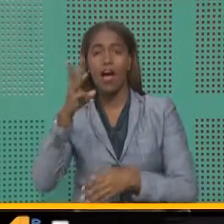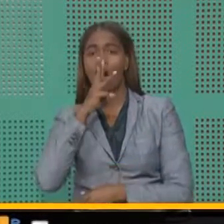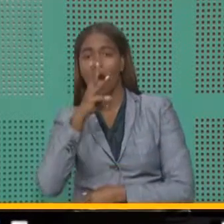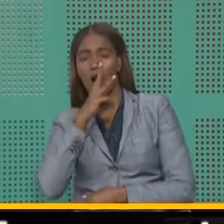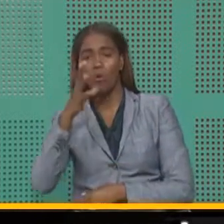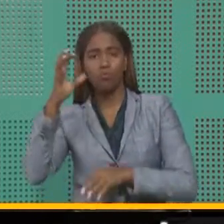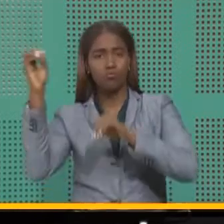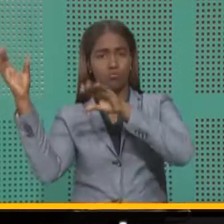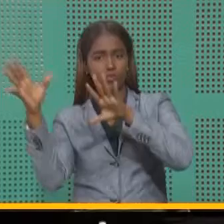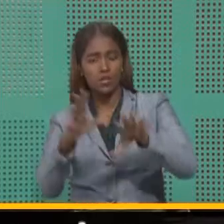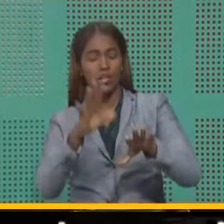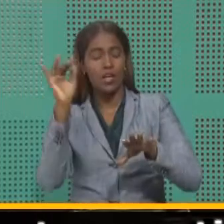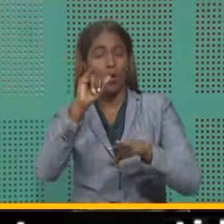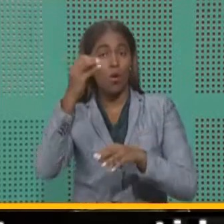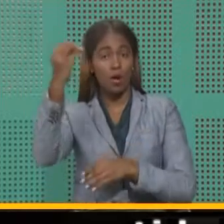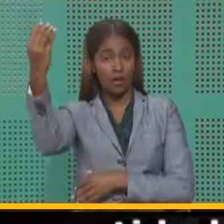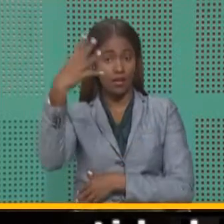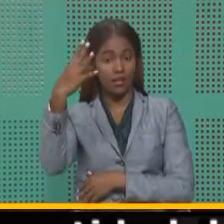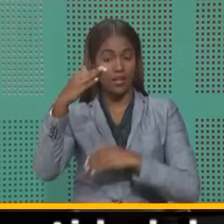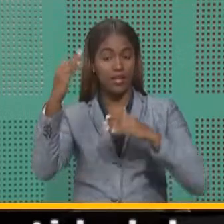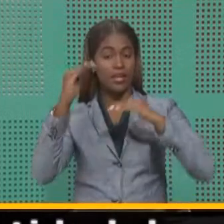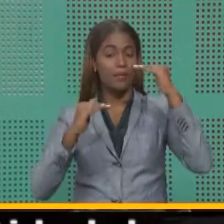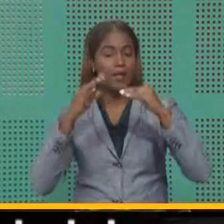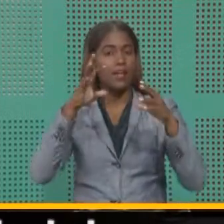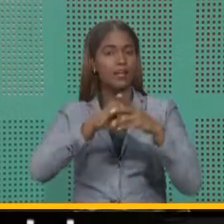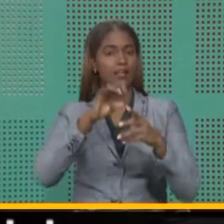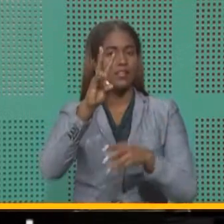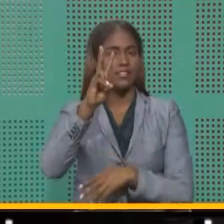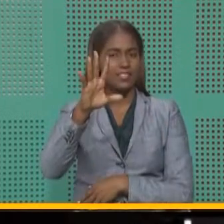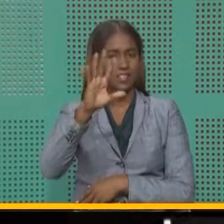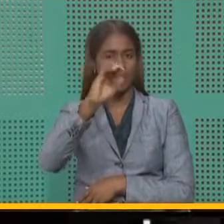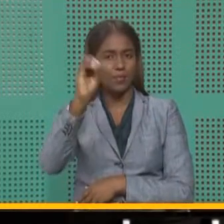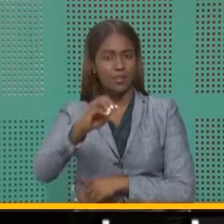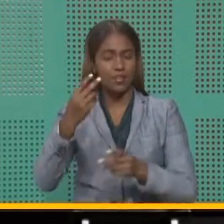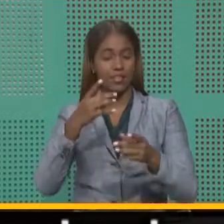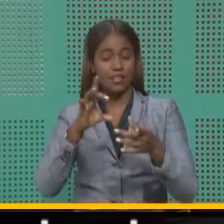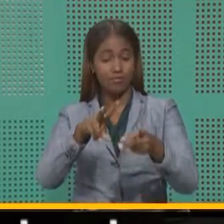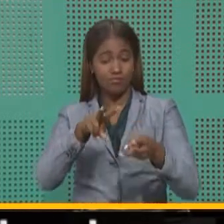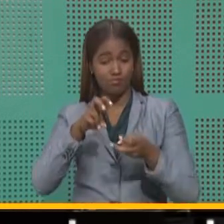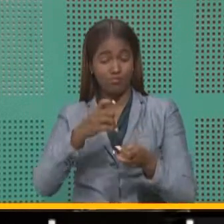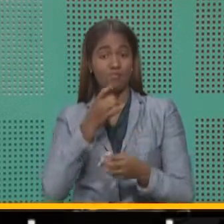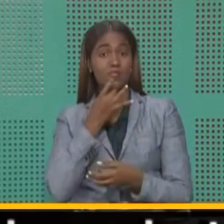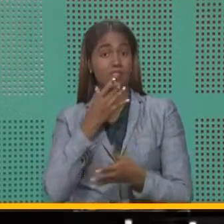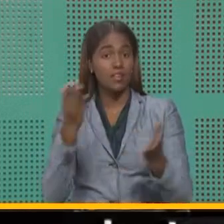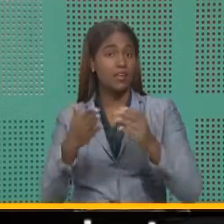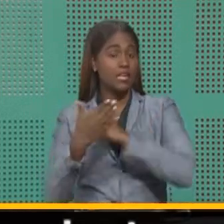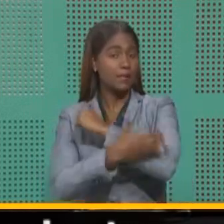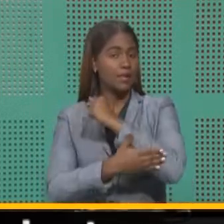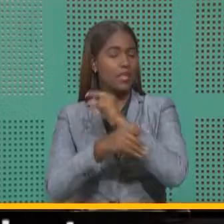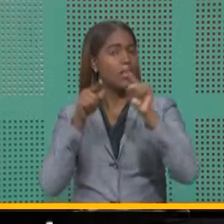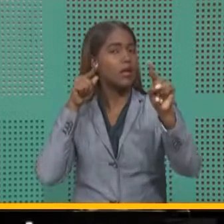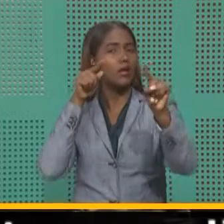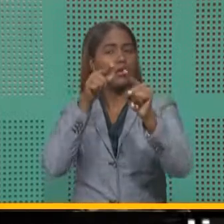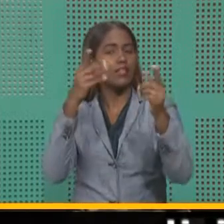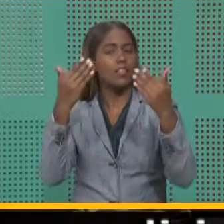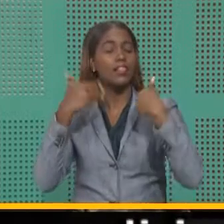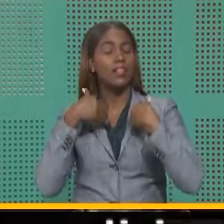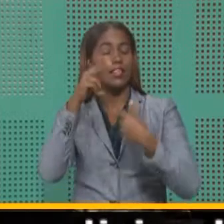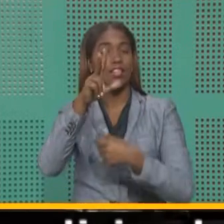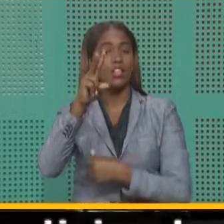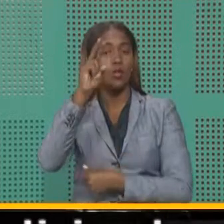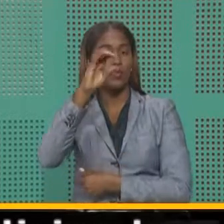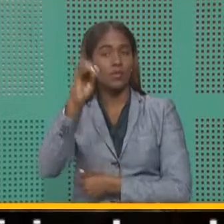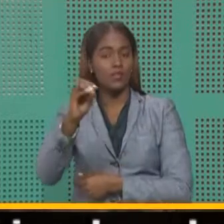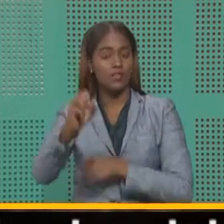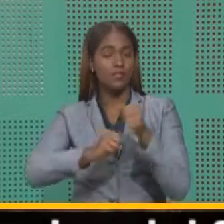eólica equivalente al 25 por ciento de la matriz energética del país y tenemos como meta llegar al 32 por ciento en el